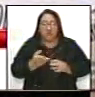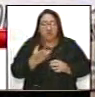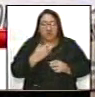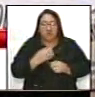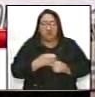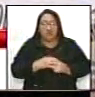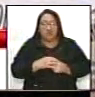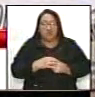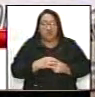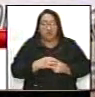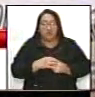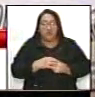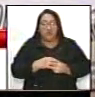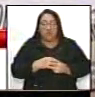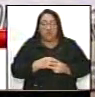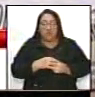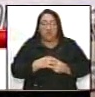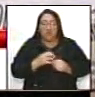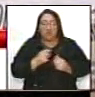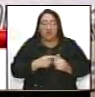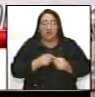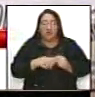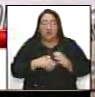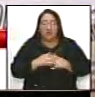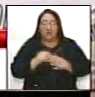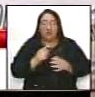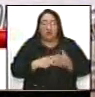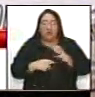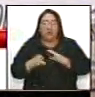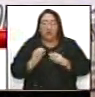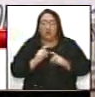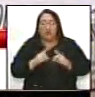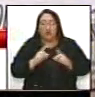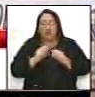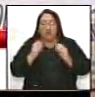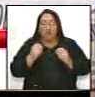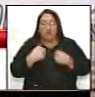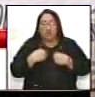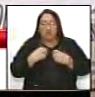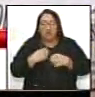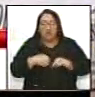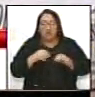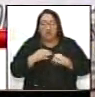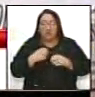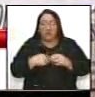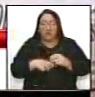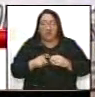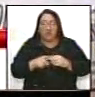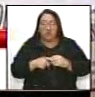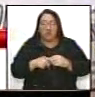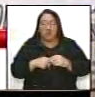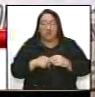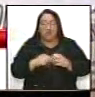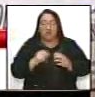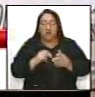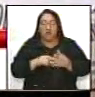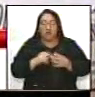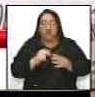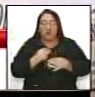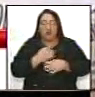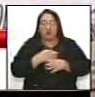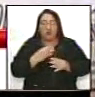de lo que hemos hecho en diferentes oportunidades, se tiene conocimiento que muy pronto ya establecen los mecanismos